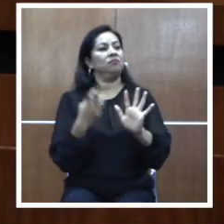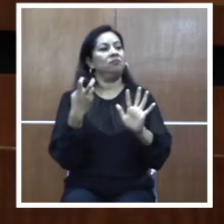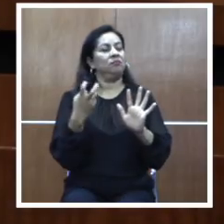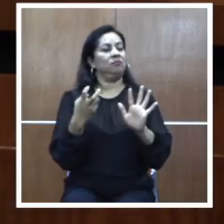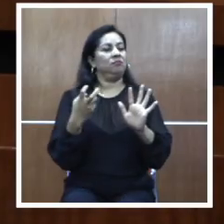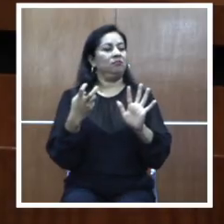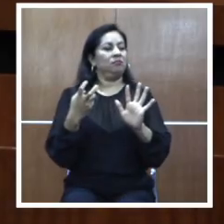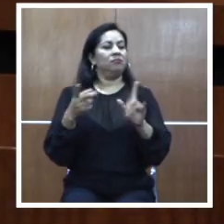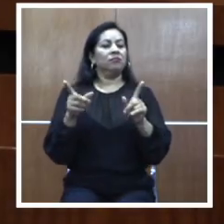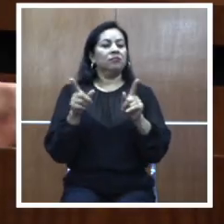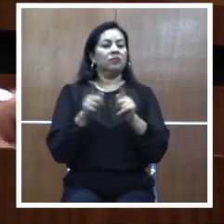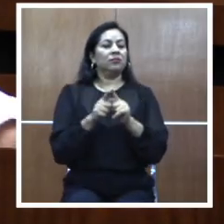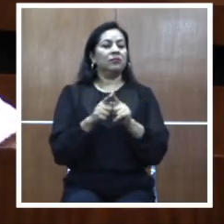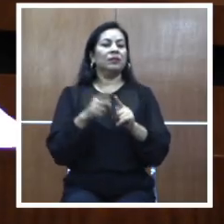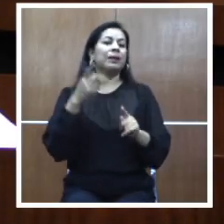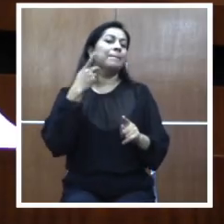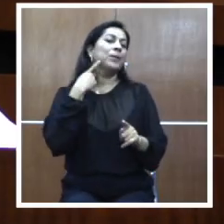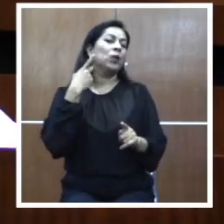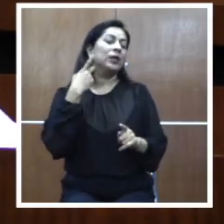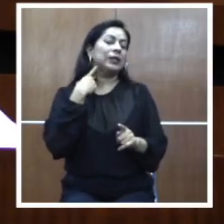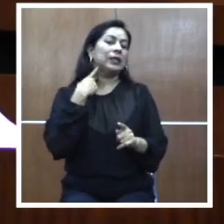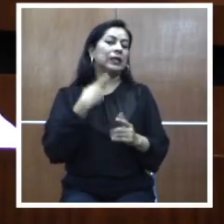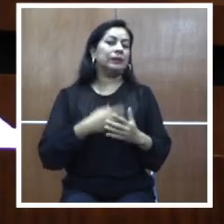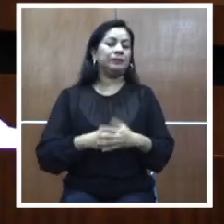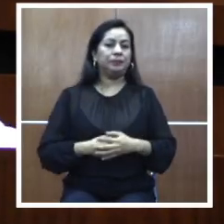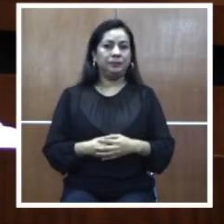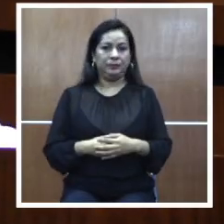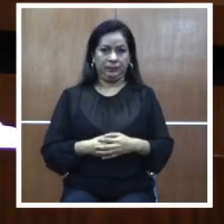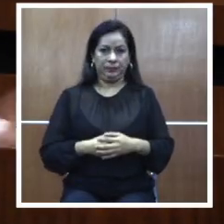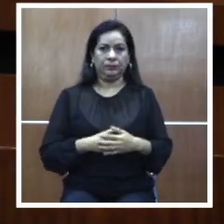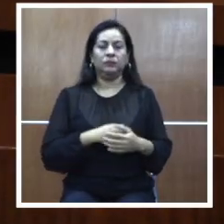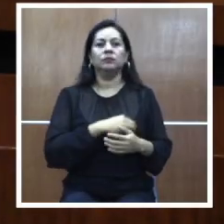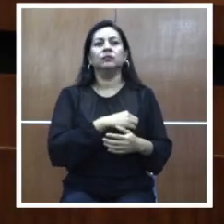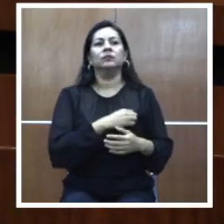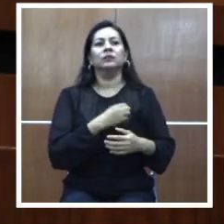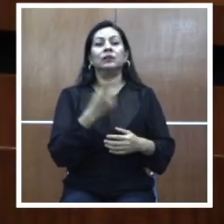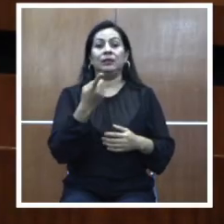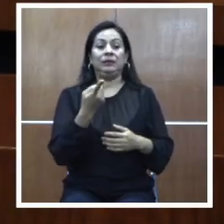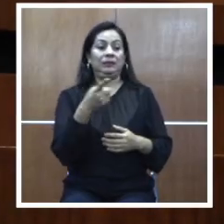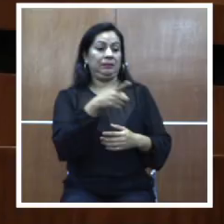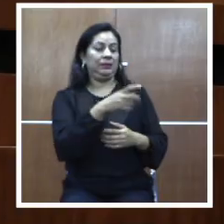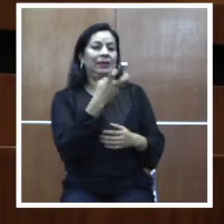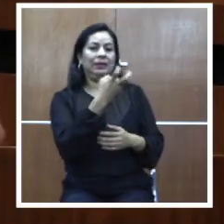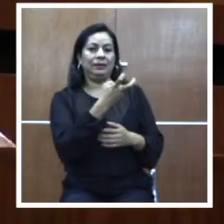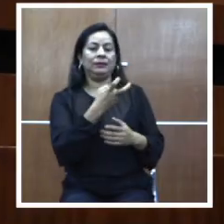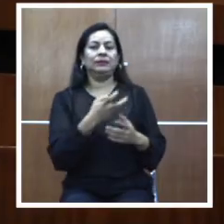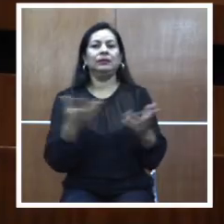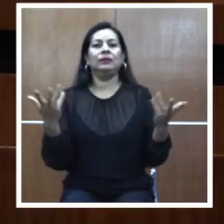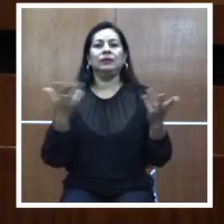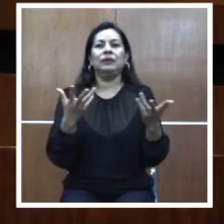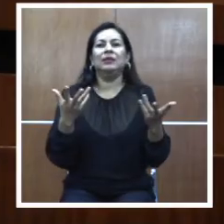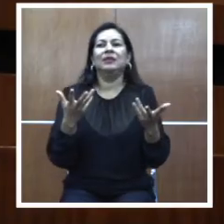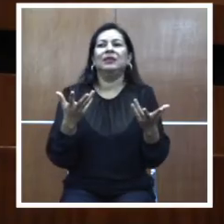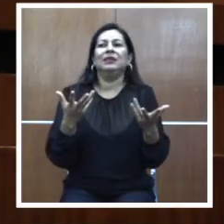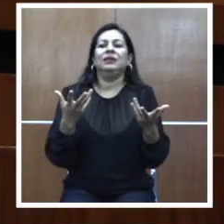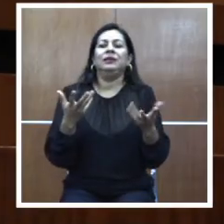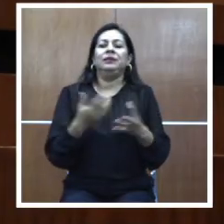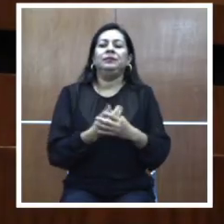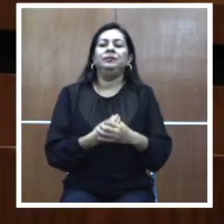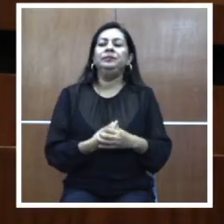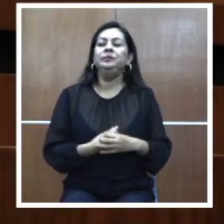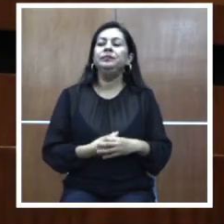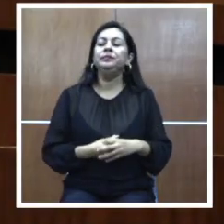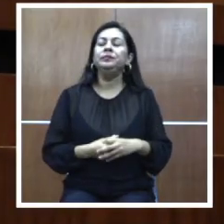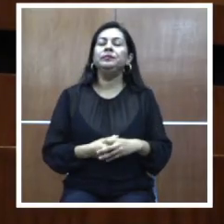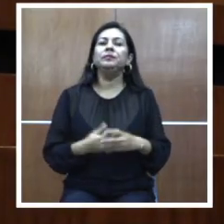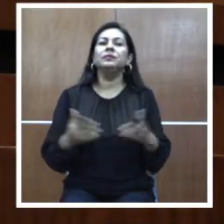es solamente politiquería. Esta consigna pretenden justificarla